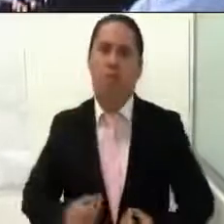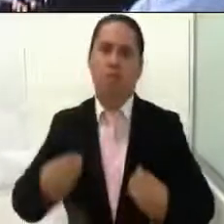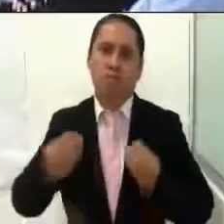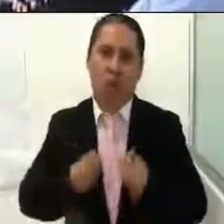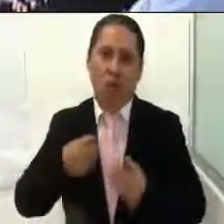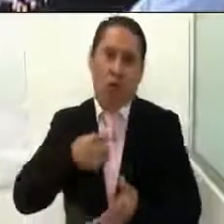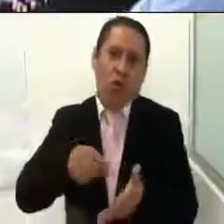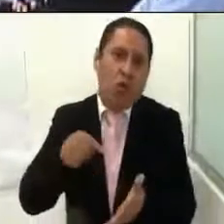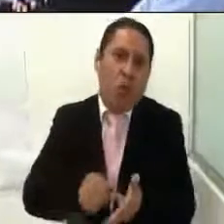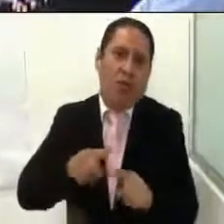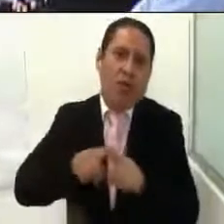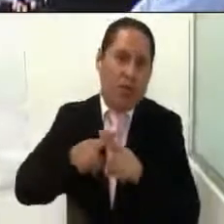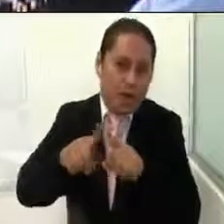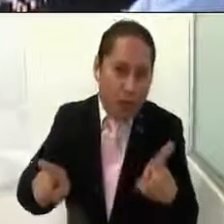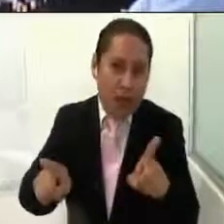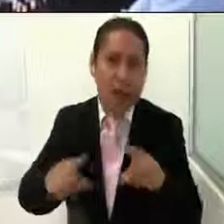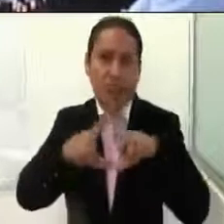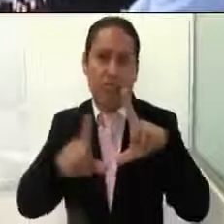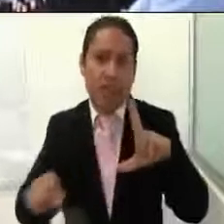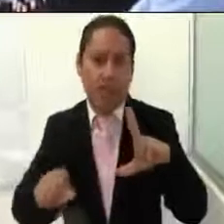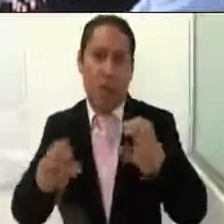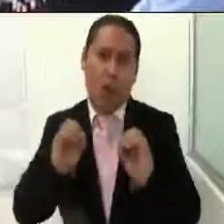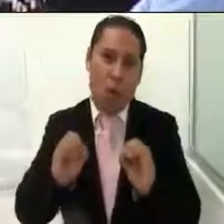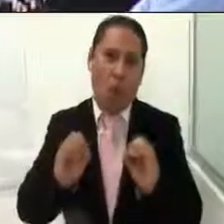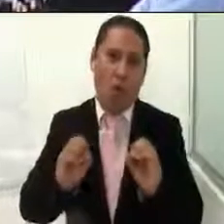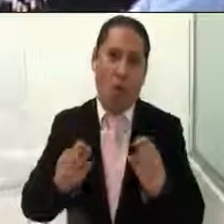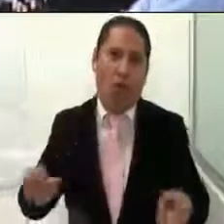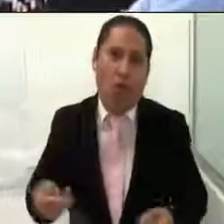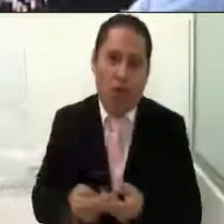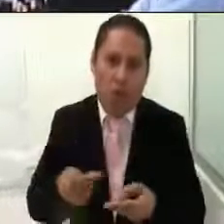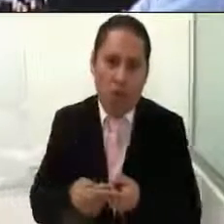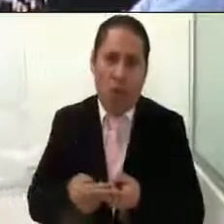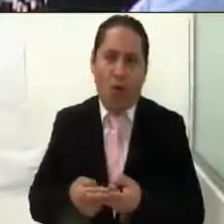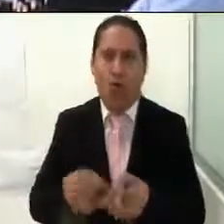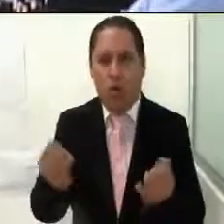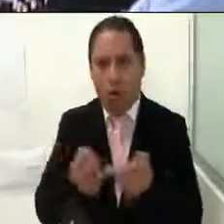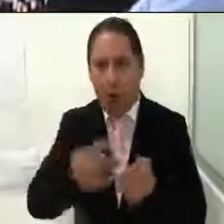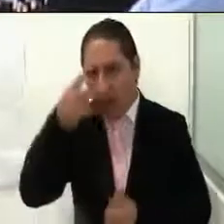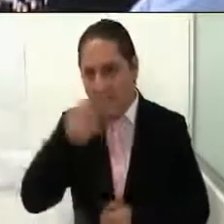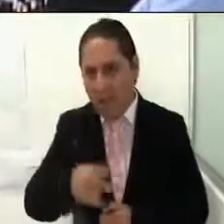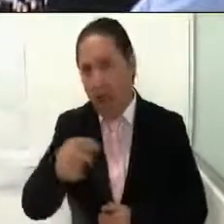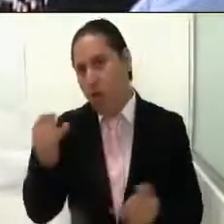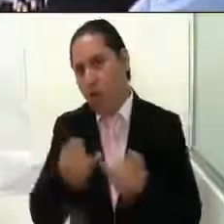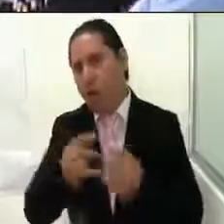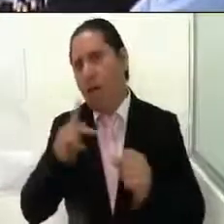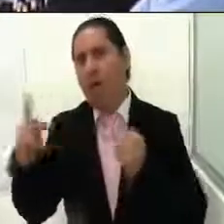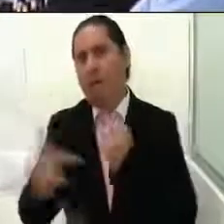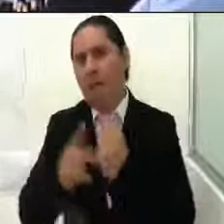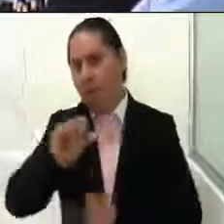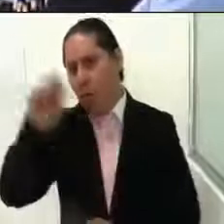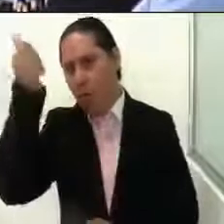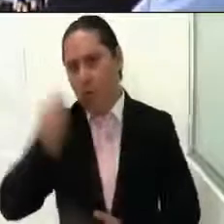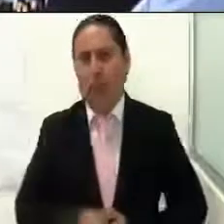distinta a la de su nacimiento y para los ciudadanos mexicanos que residen en el extranjero dicho